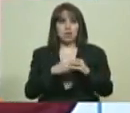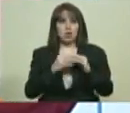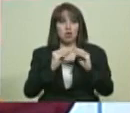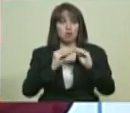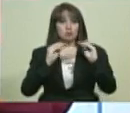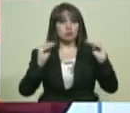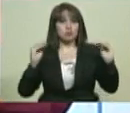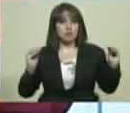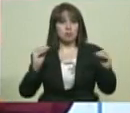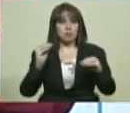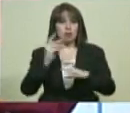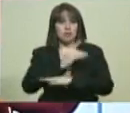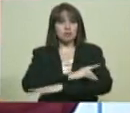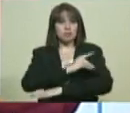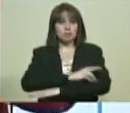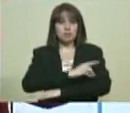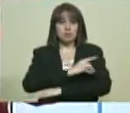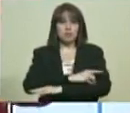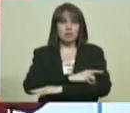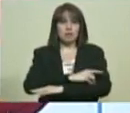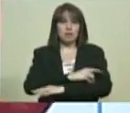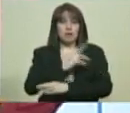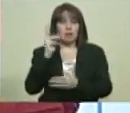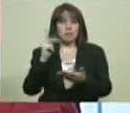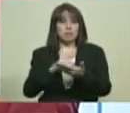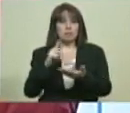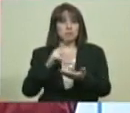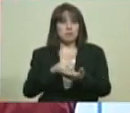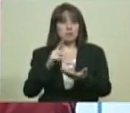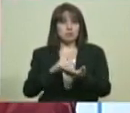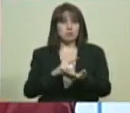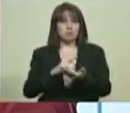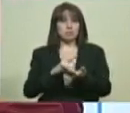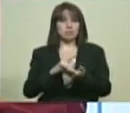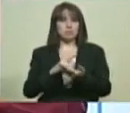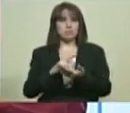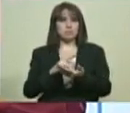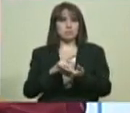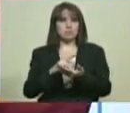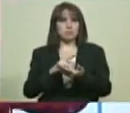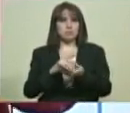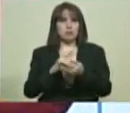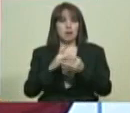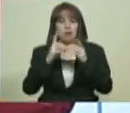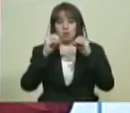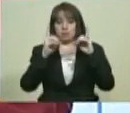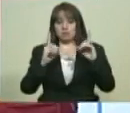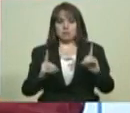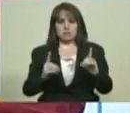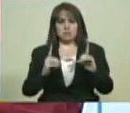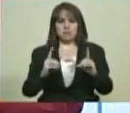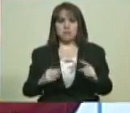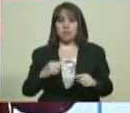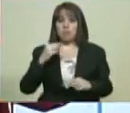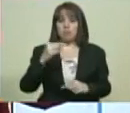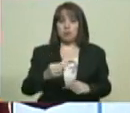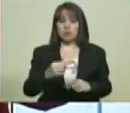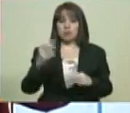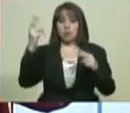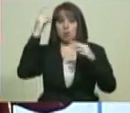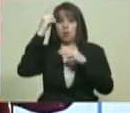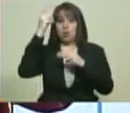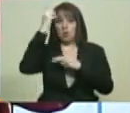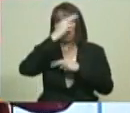disciplina, llamo a la participación. Lo que se decide el próximo domingo va a